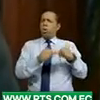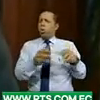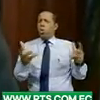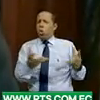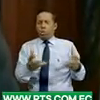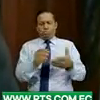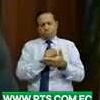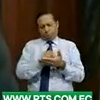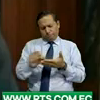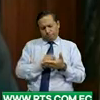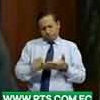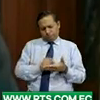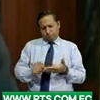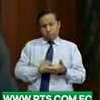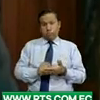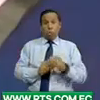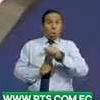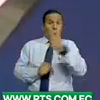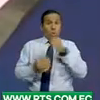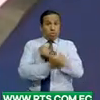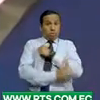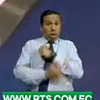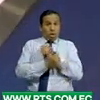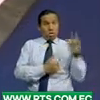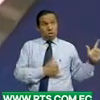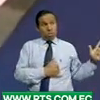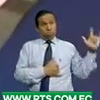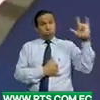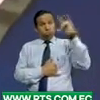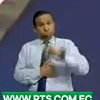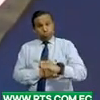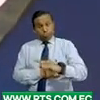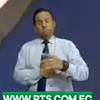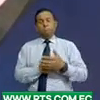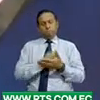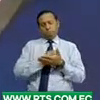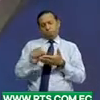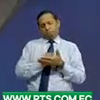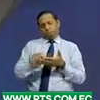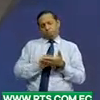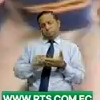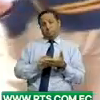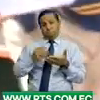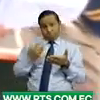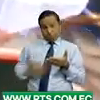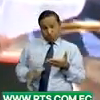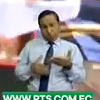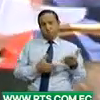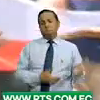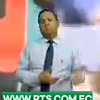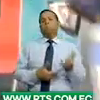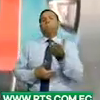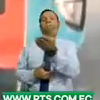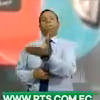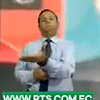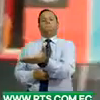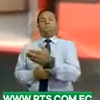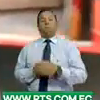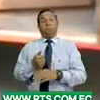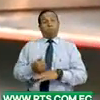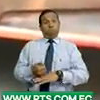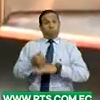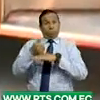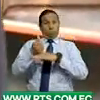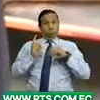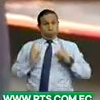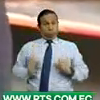ciertos lugares de otros países. En primera instancia, el requisito estaba destinado para viajeros que arribaban al país de determinados